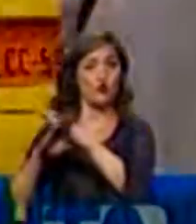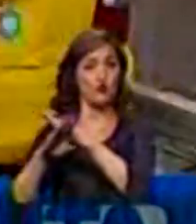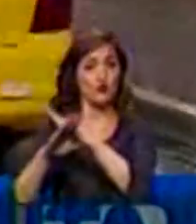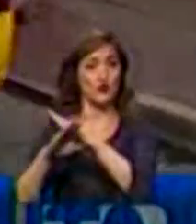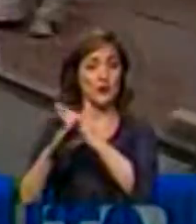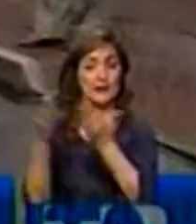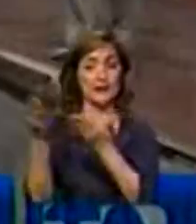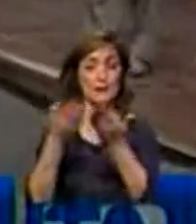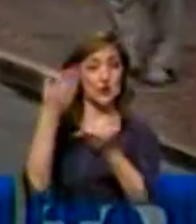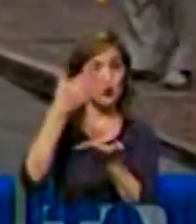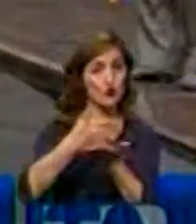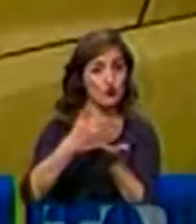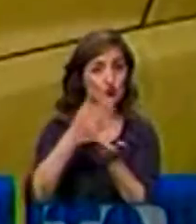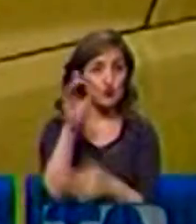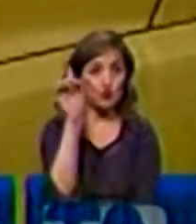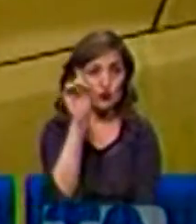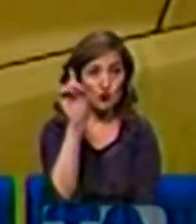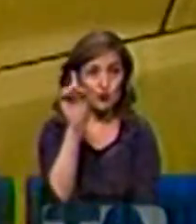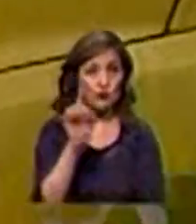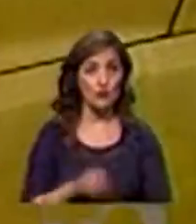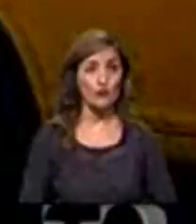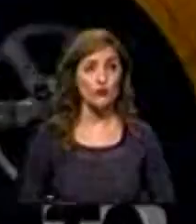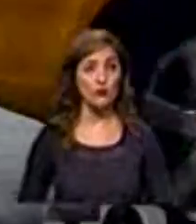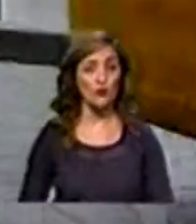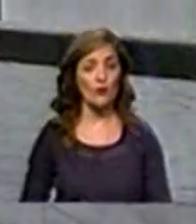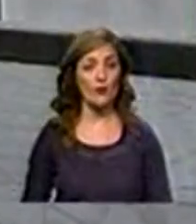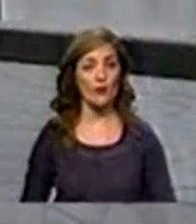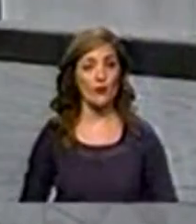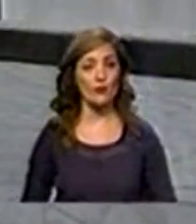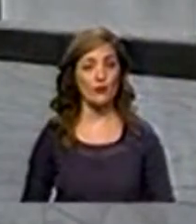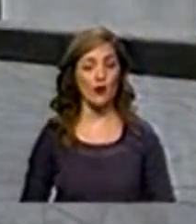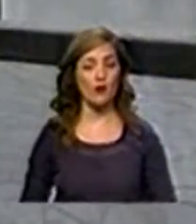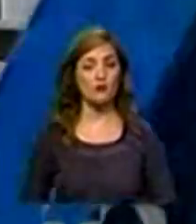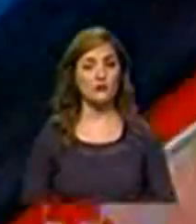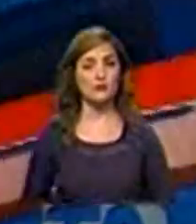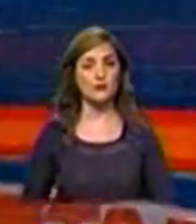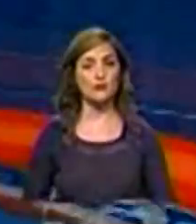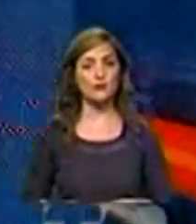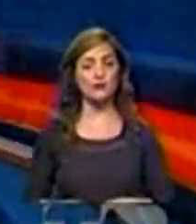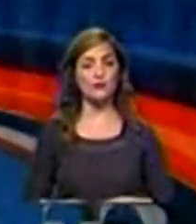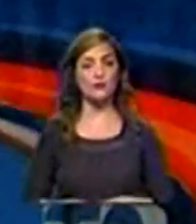suspensión del servicio de taxis. En Quito, Andrea Samaniego, 24 horas.